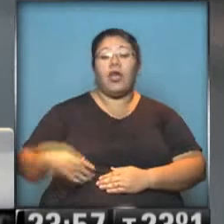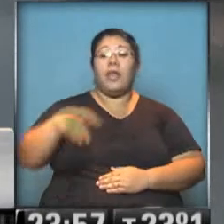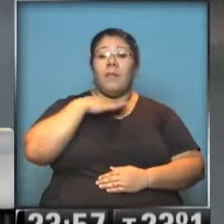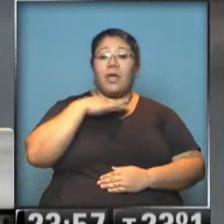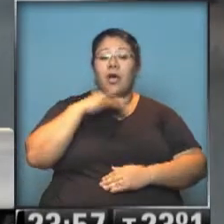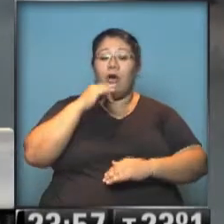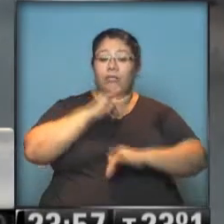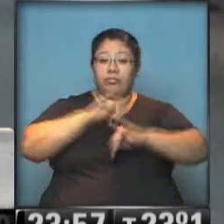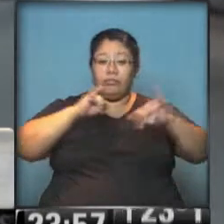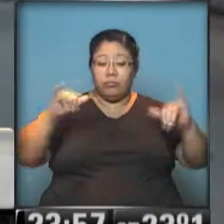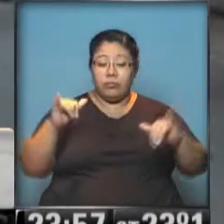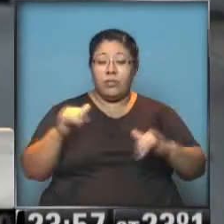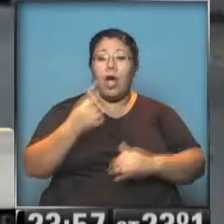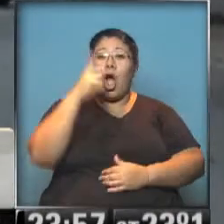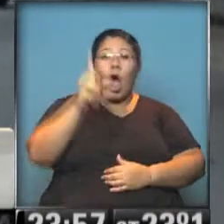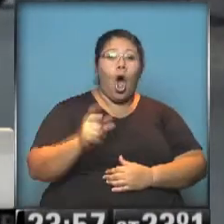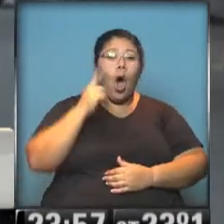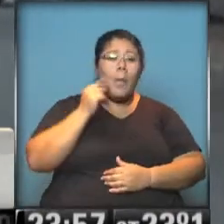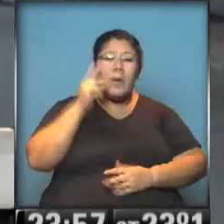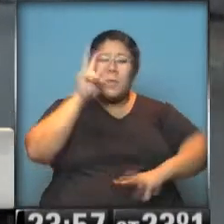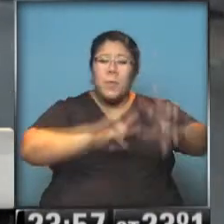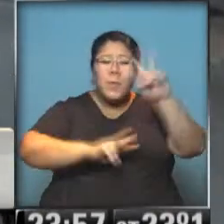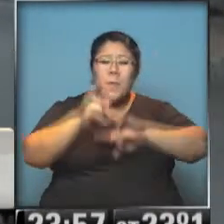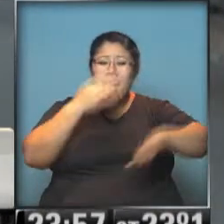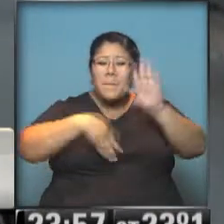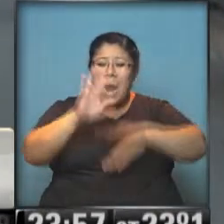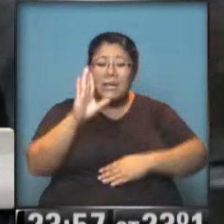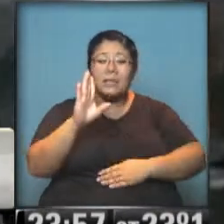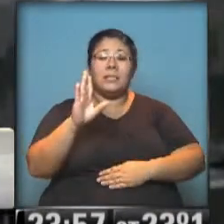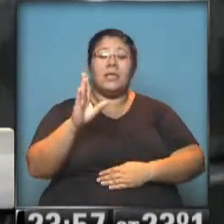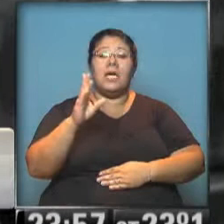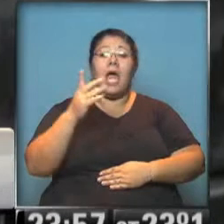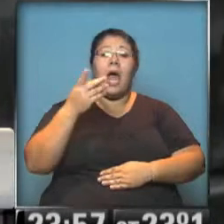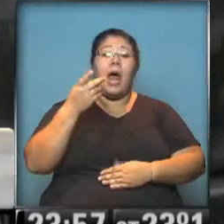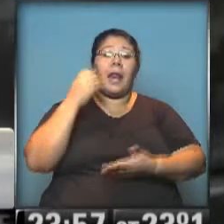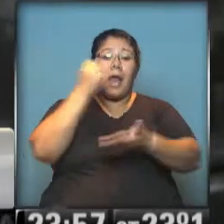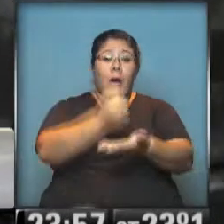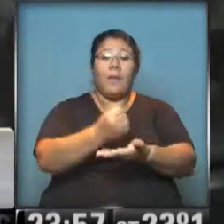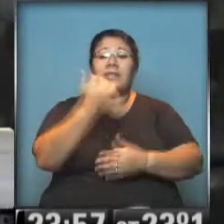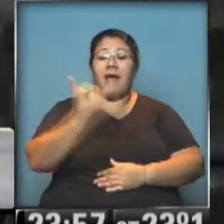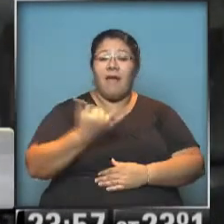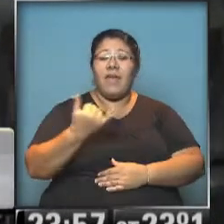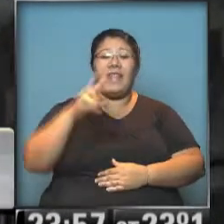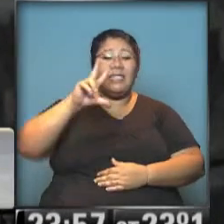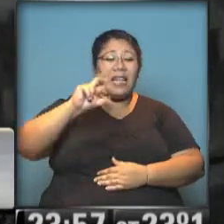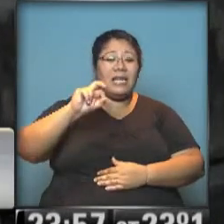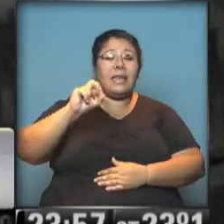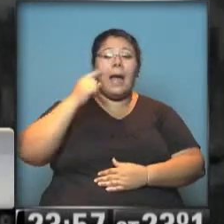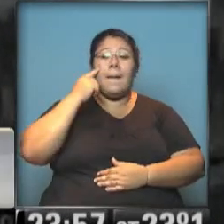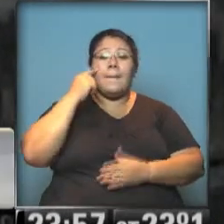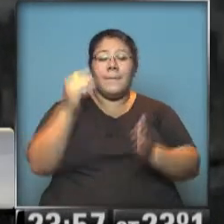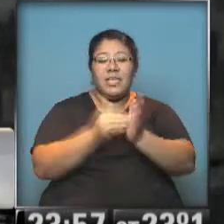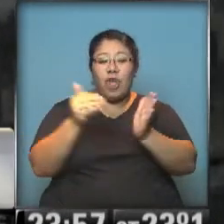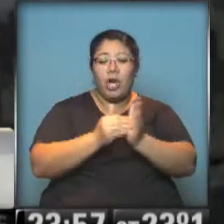Z42 era uno de los narcotraficantes más buscados del país y pesaba una recompensa de 30 millones de pesos sobre su cabeza.